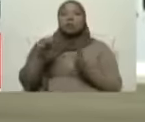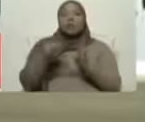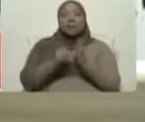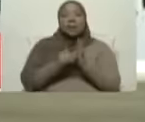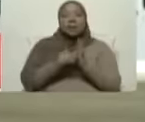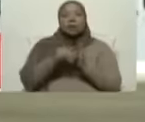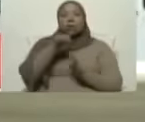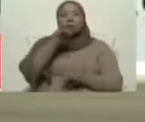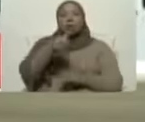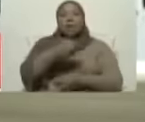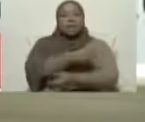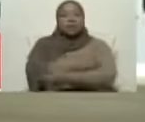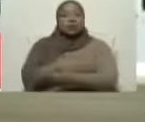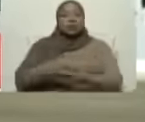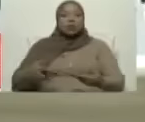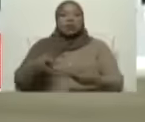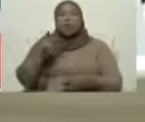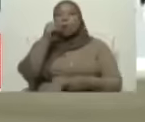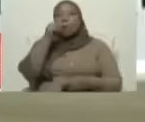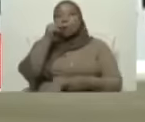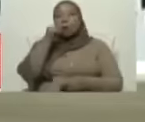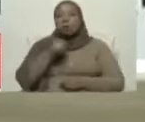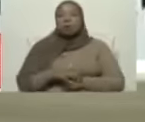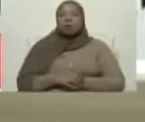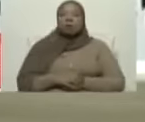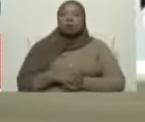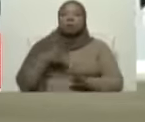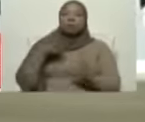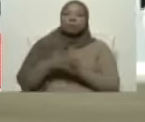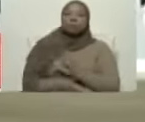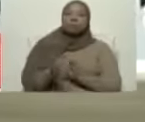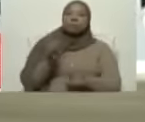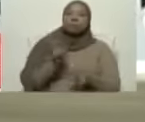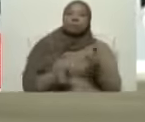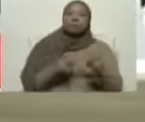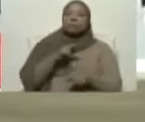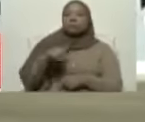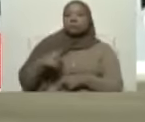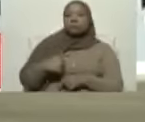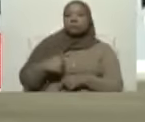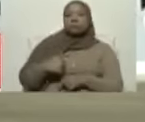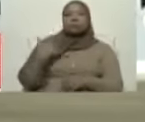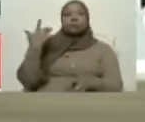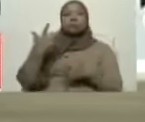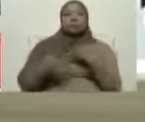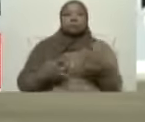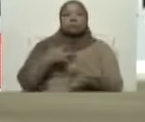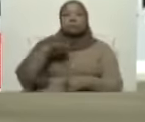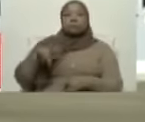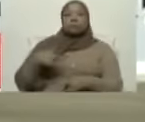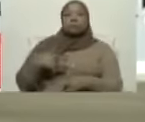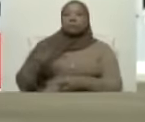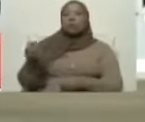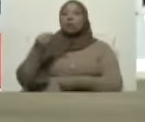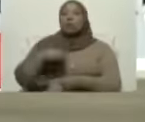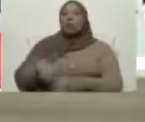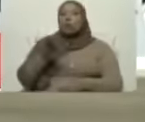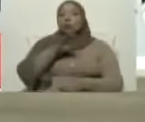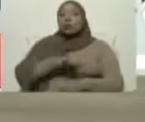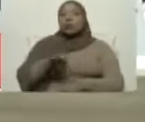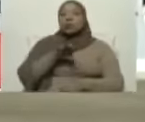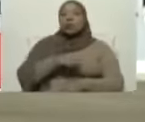125 mil millones de dólares que sin duda alguna estarían destinados a la inversión